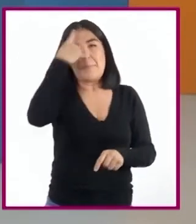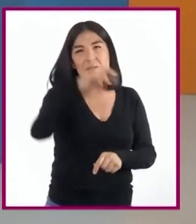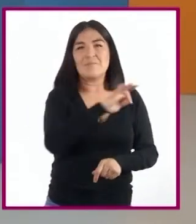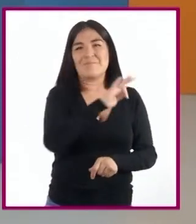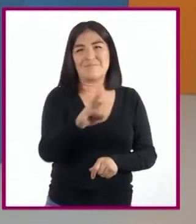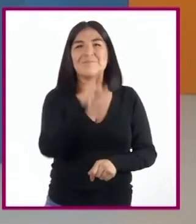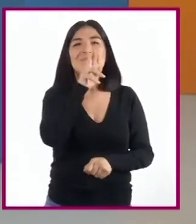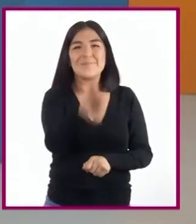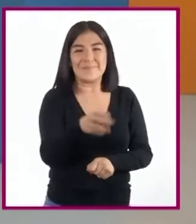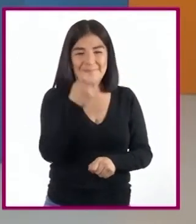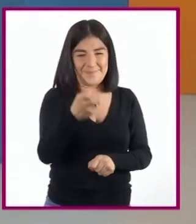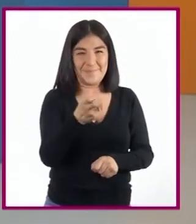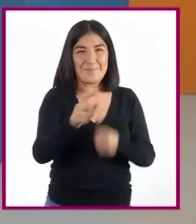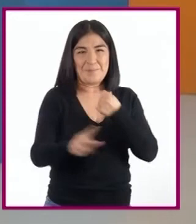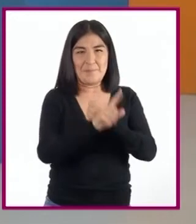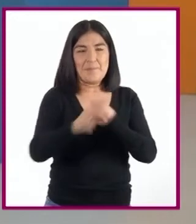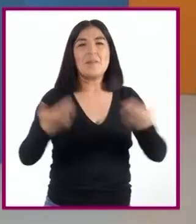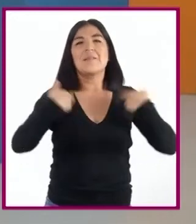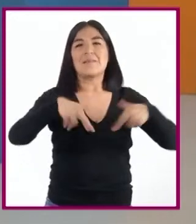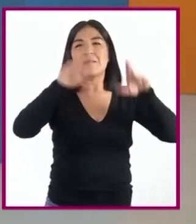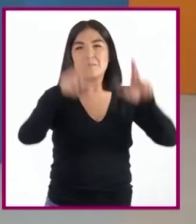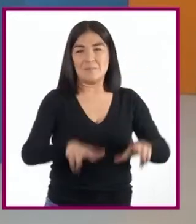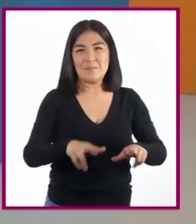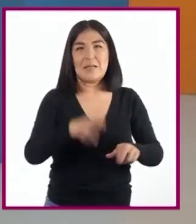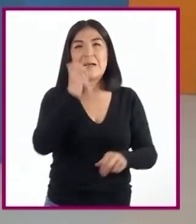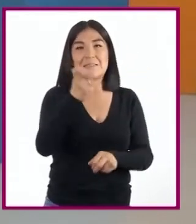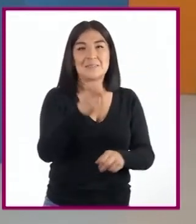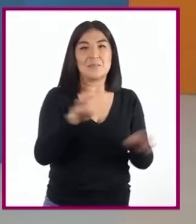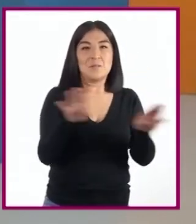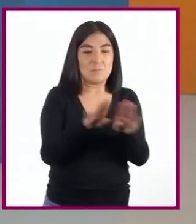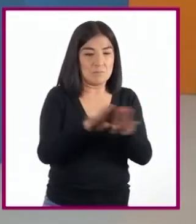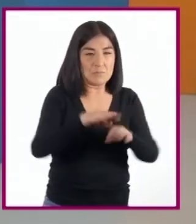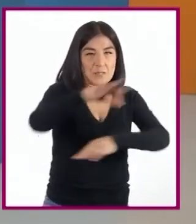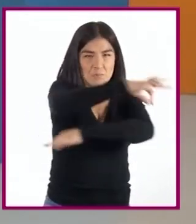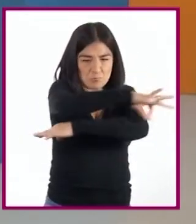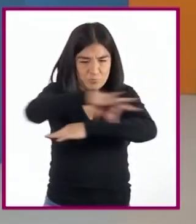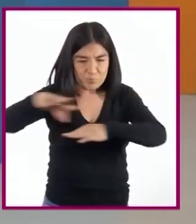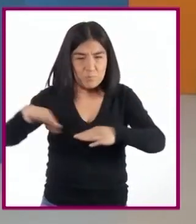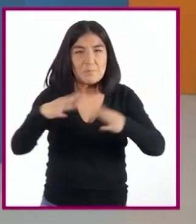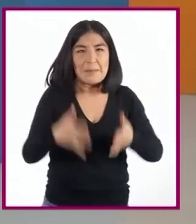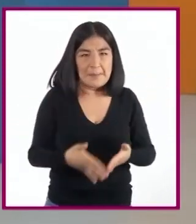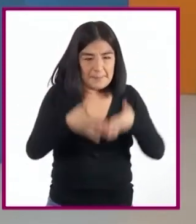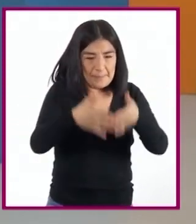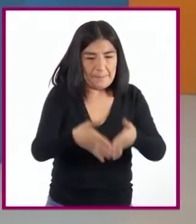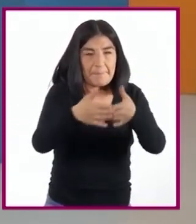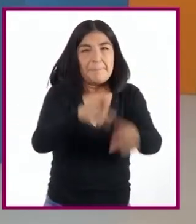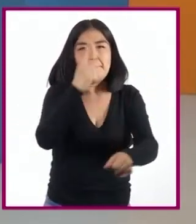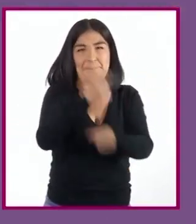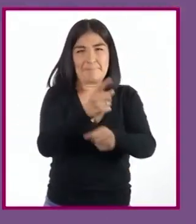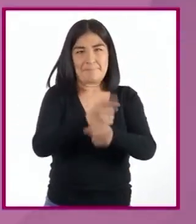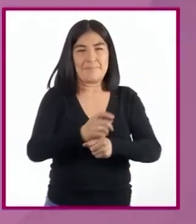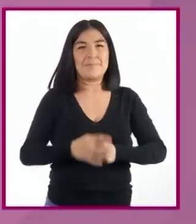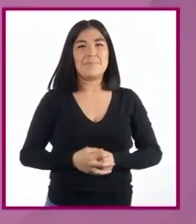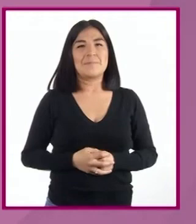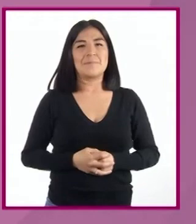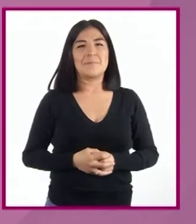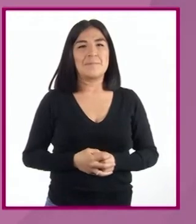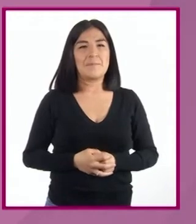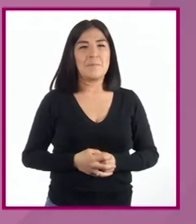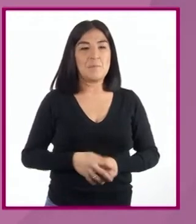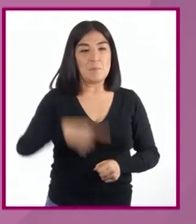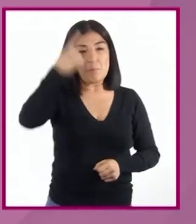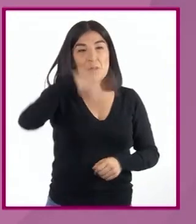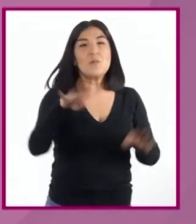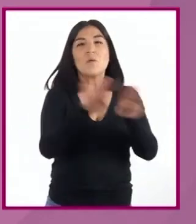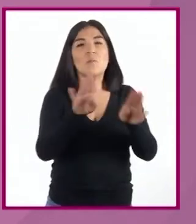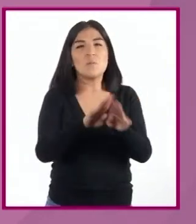a esta situación, representamos a partir de trazos el recorrido de la primera lancha. Para